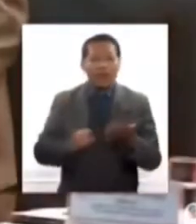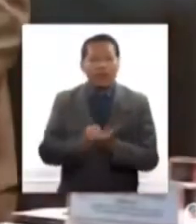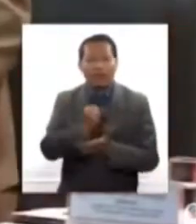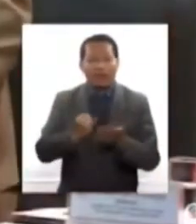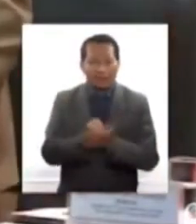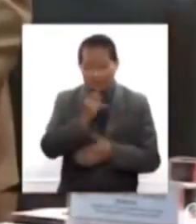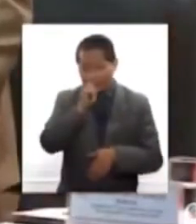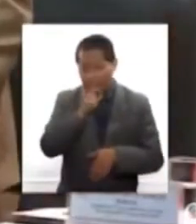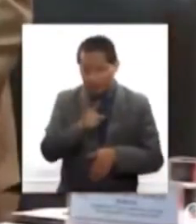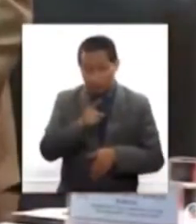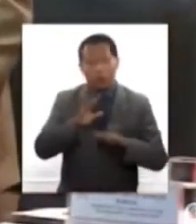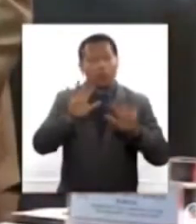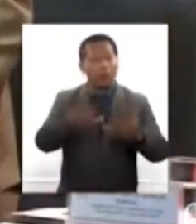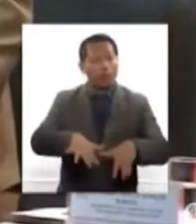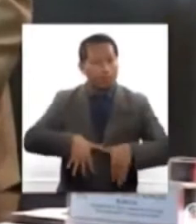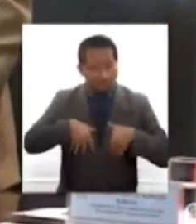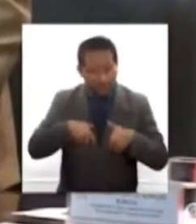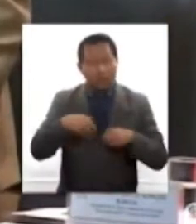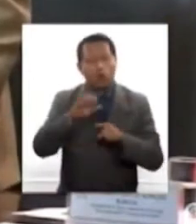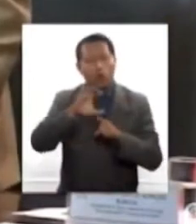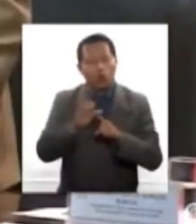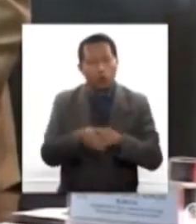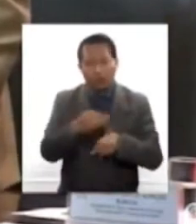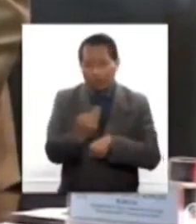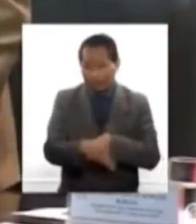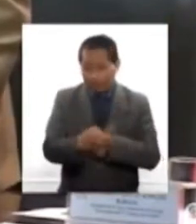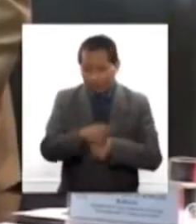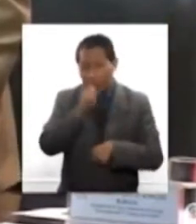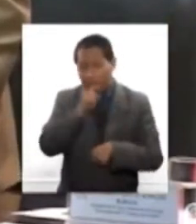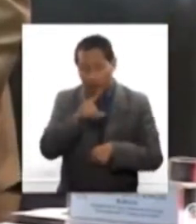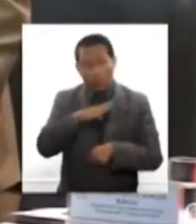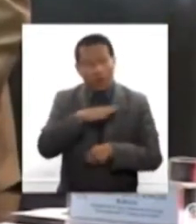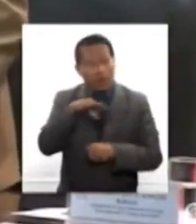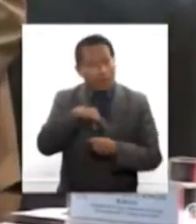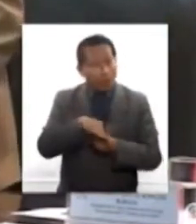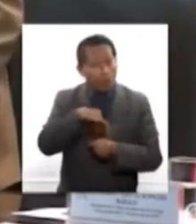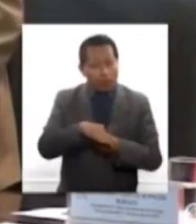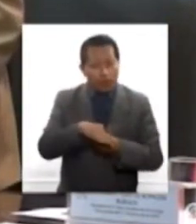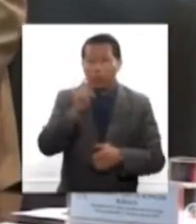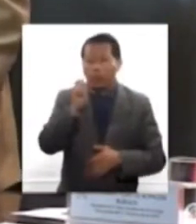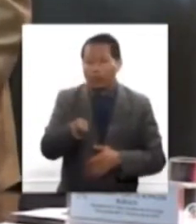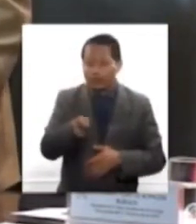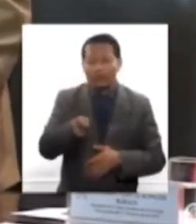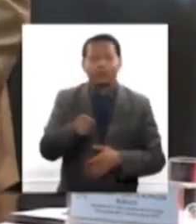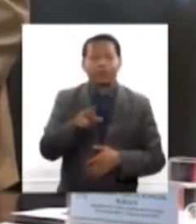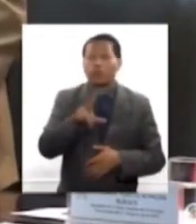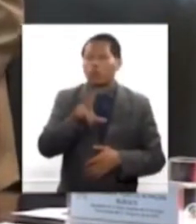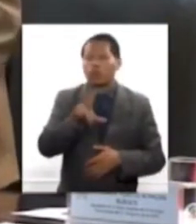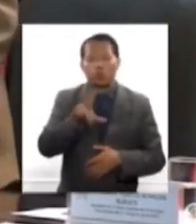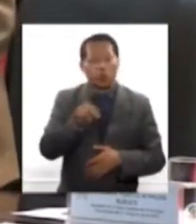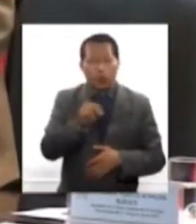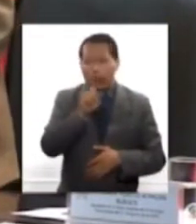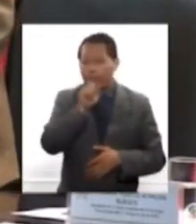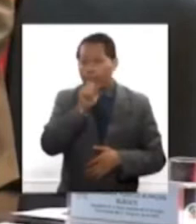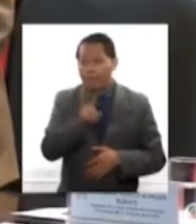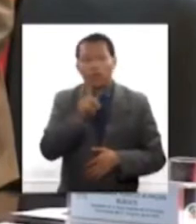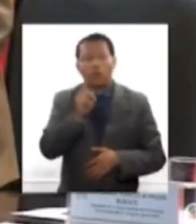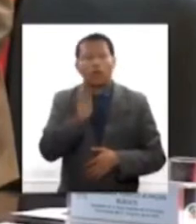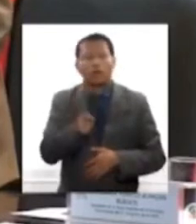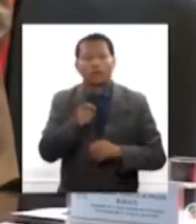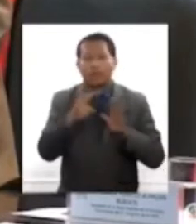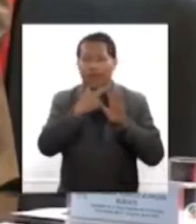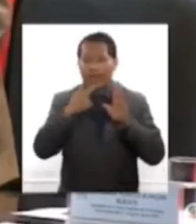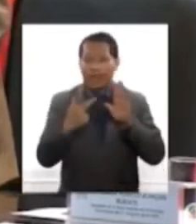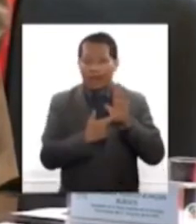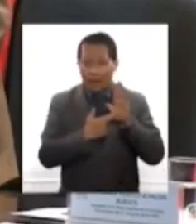de la norma, y el pleno, pues el pleno decidió. Entonces no es que se le haya negado, no es que se